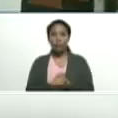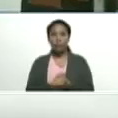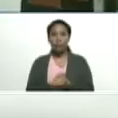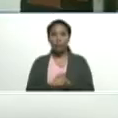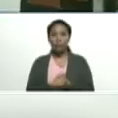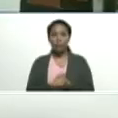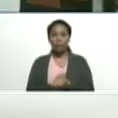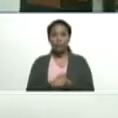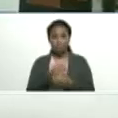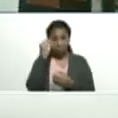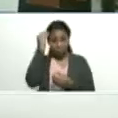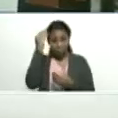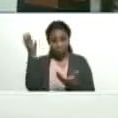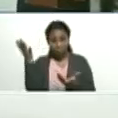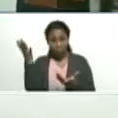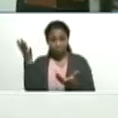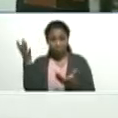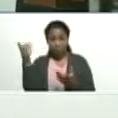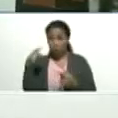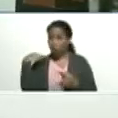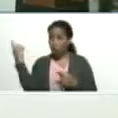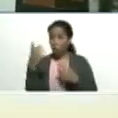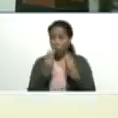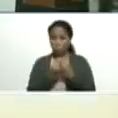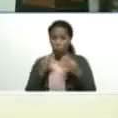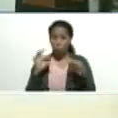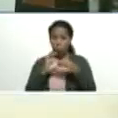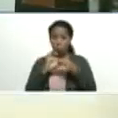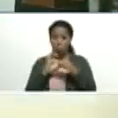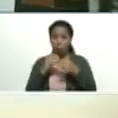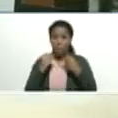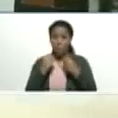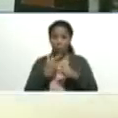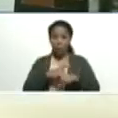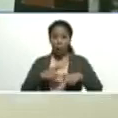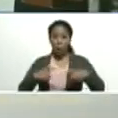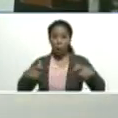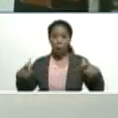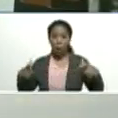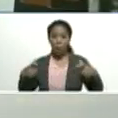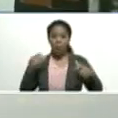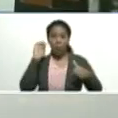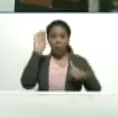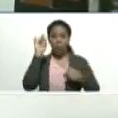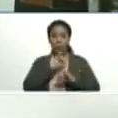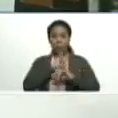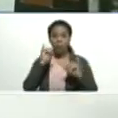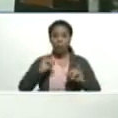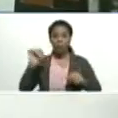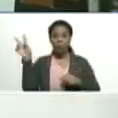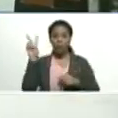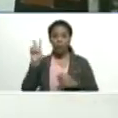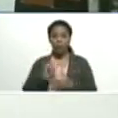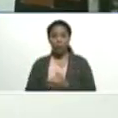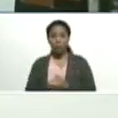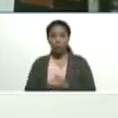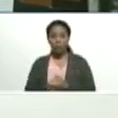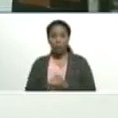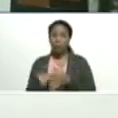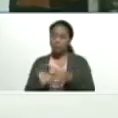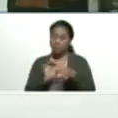¿Les parece? Unirnos para crecer. Unirnos para hacer feliz a Venezuela.